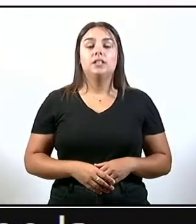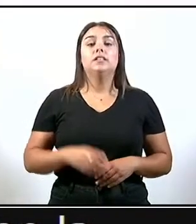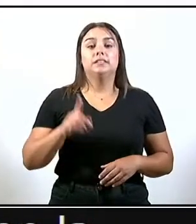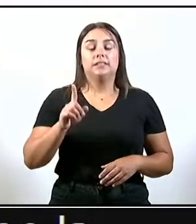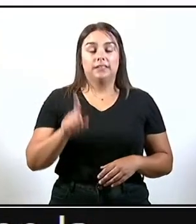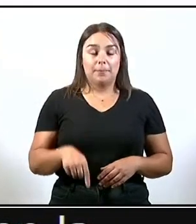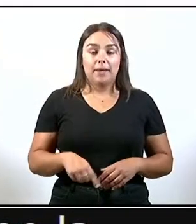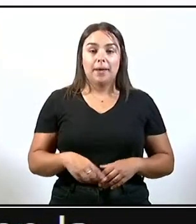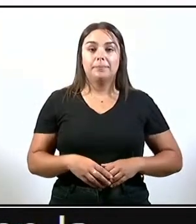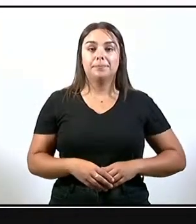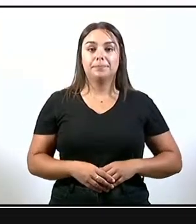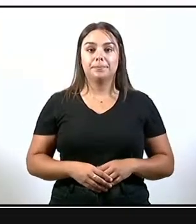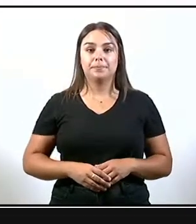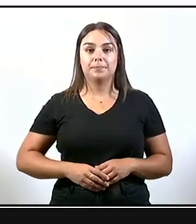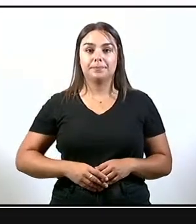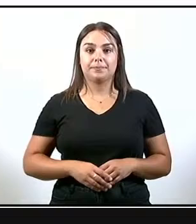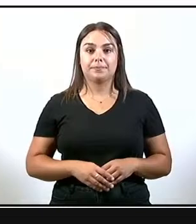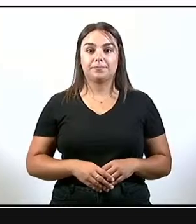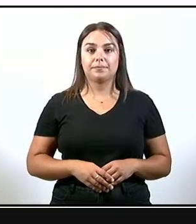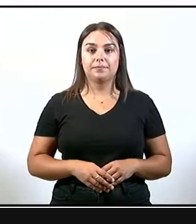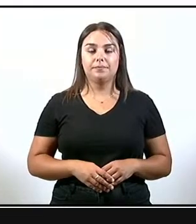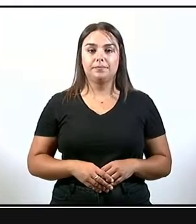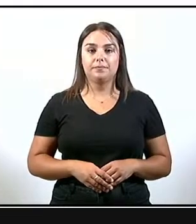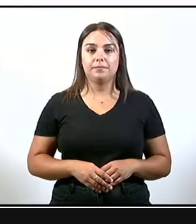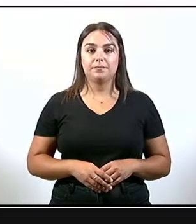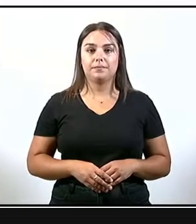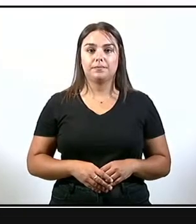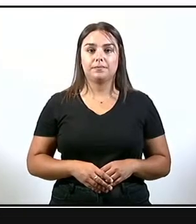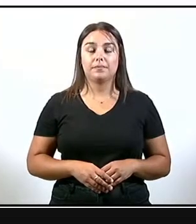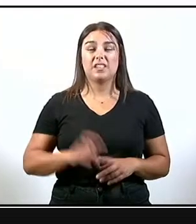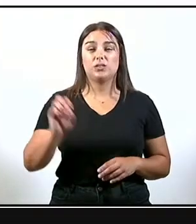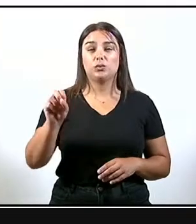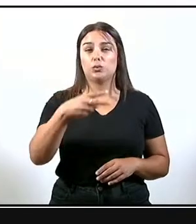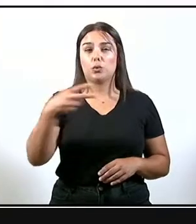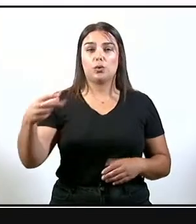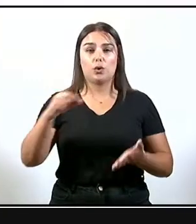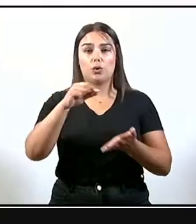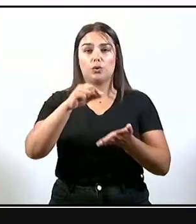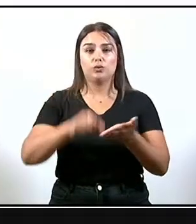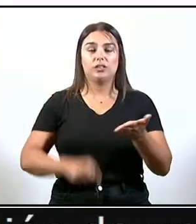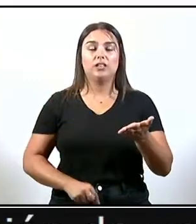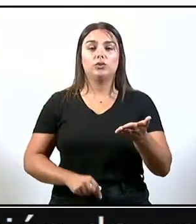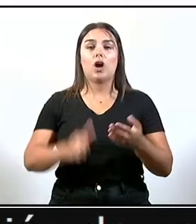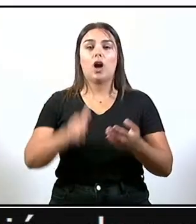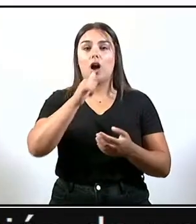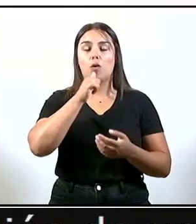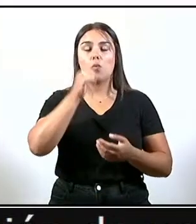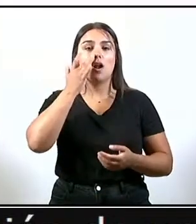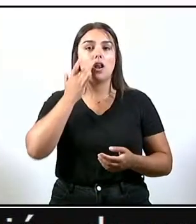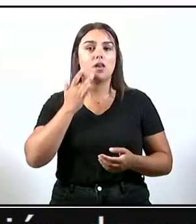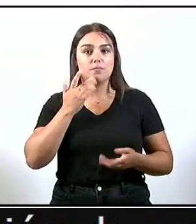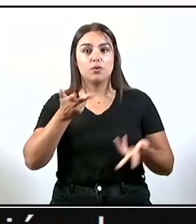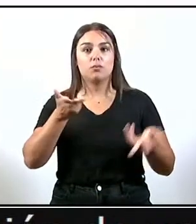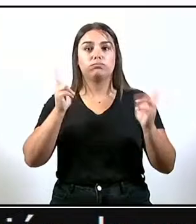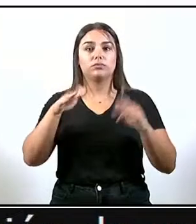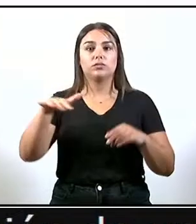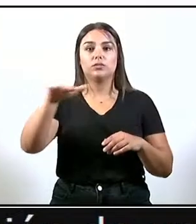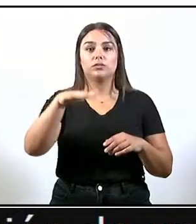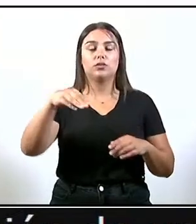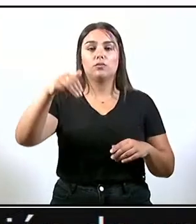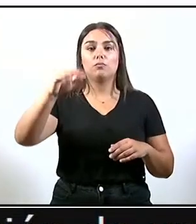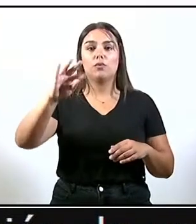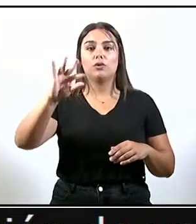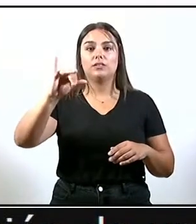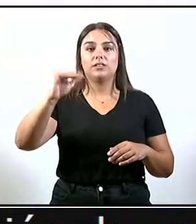tiempo, se ha autorizado la resolución de un contrato de depuración de aguas en Santibáñez, Puebla y